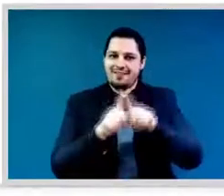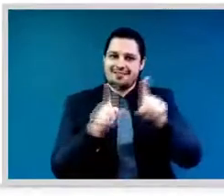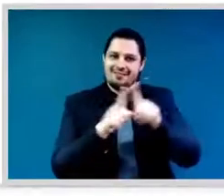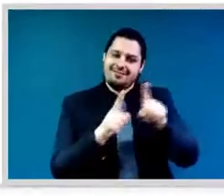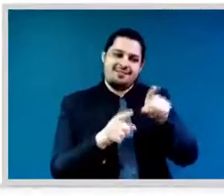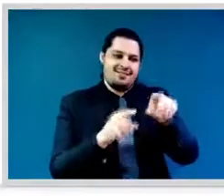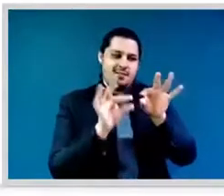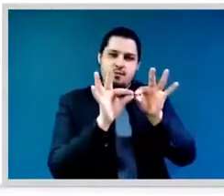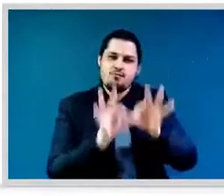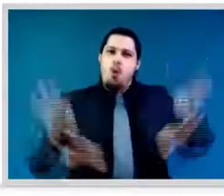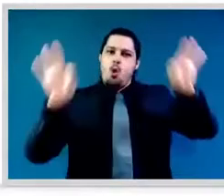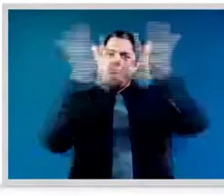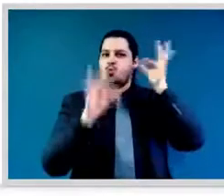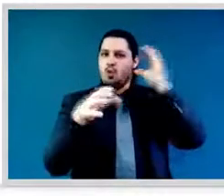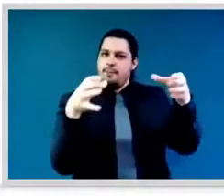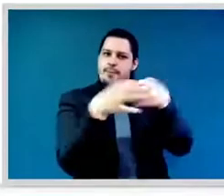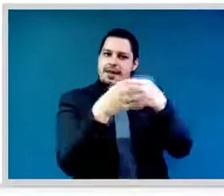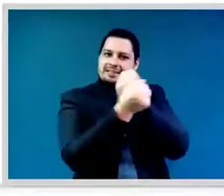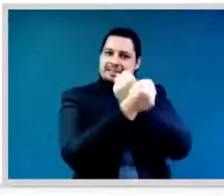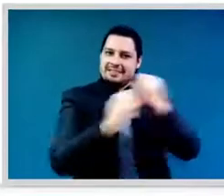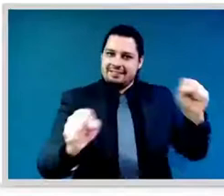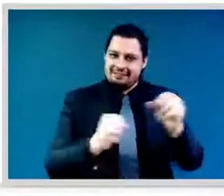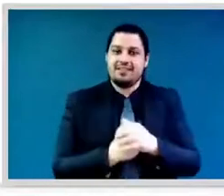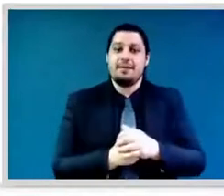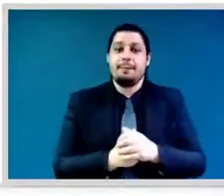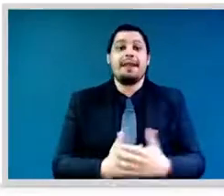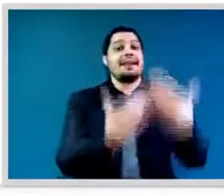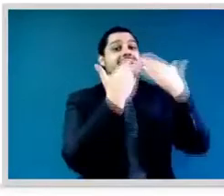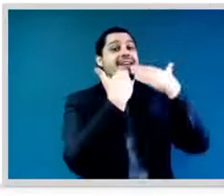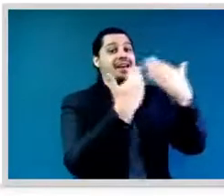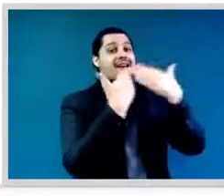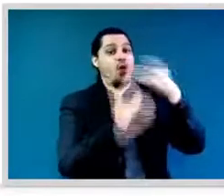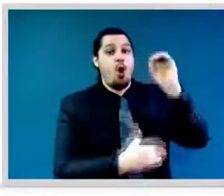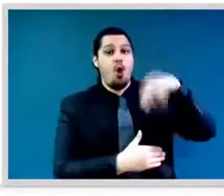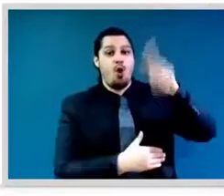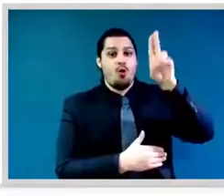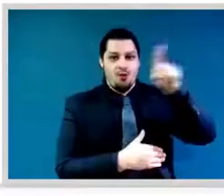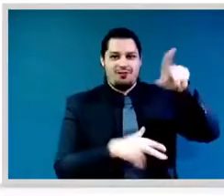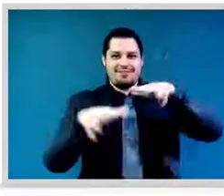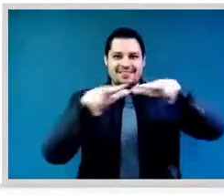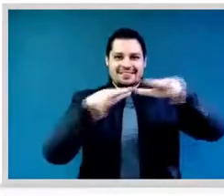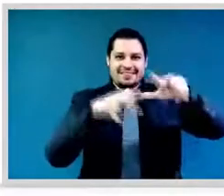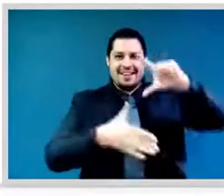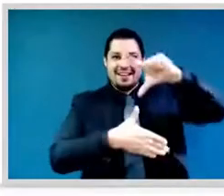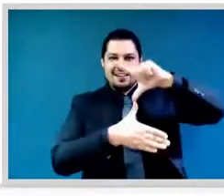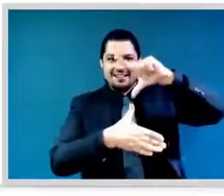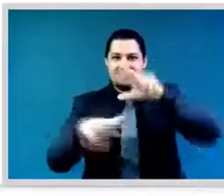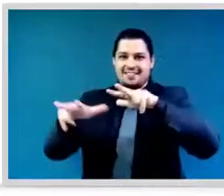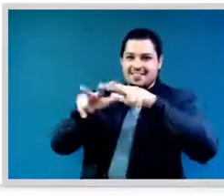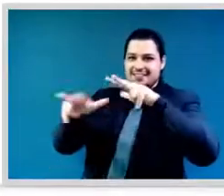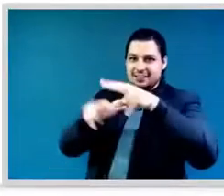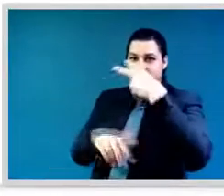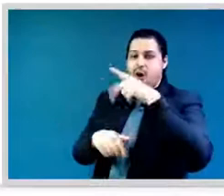a ONU Mujeres América Latina. El día de hoy nos convoca a hacer una